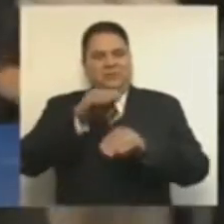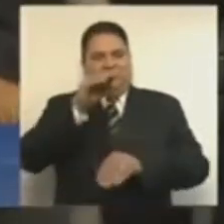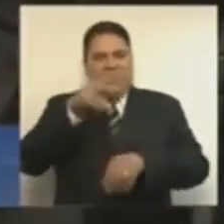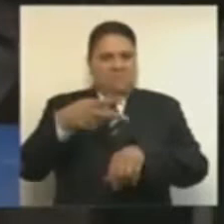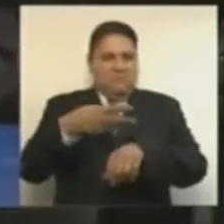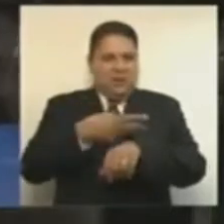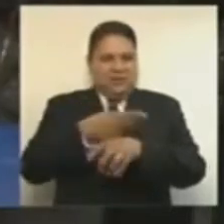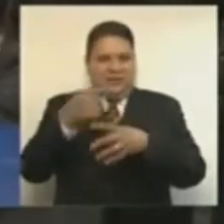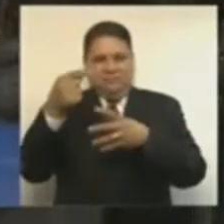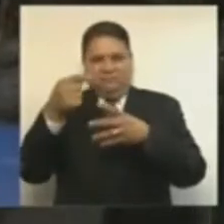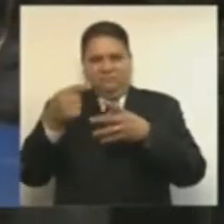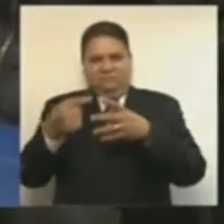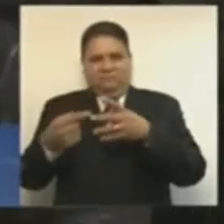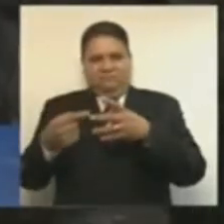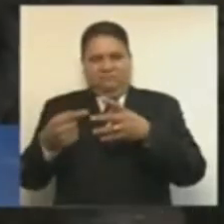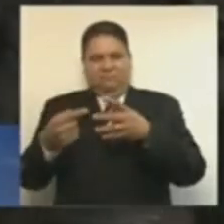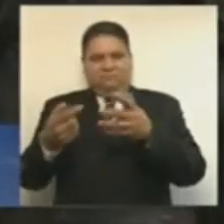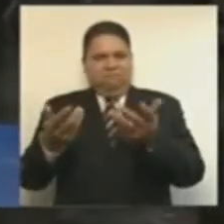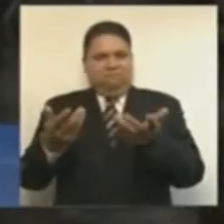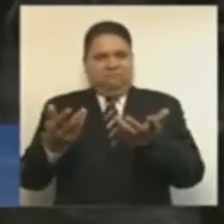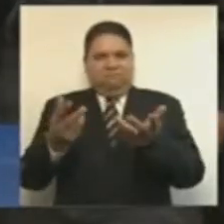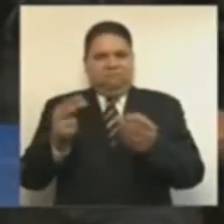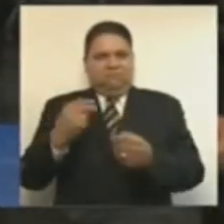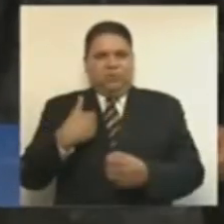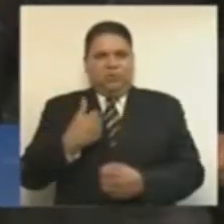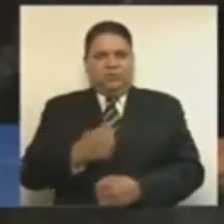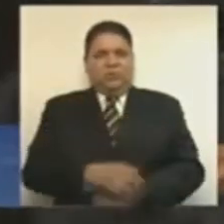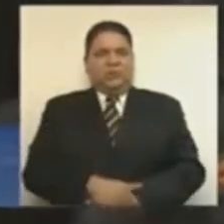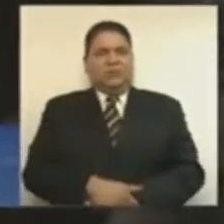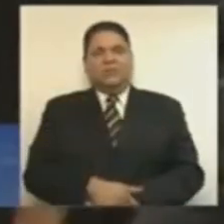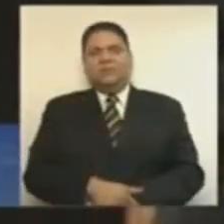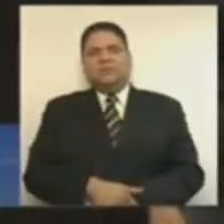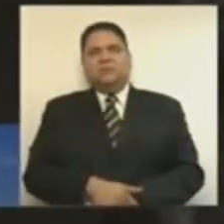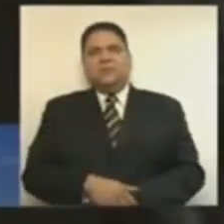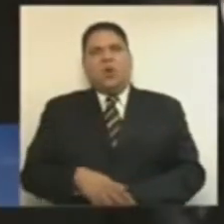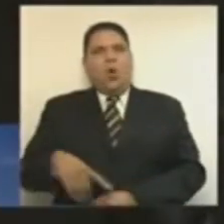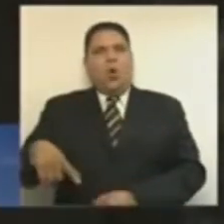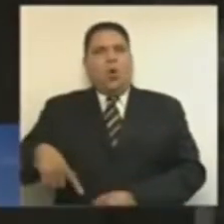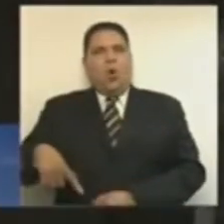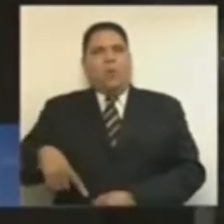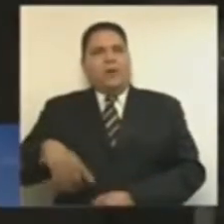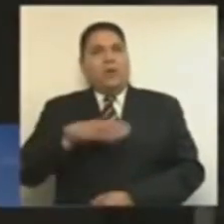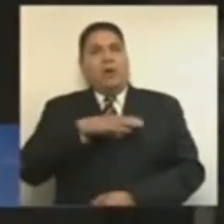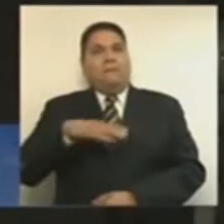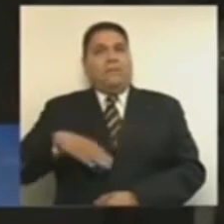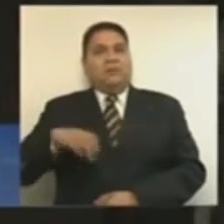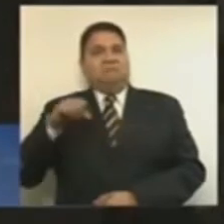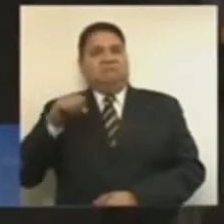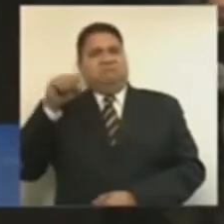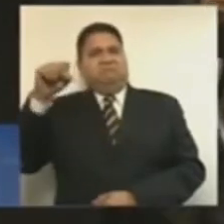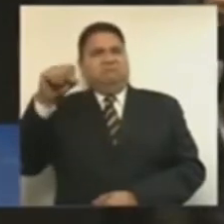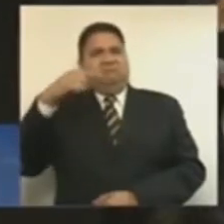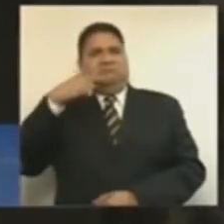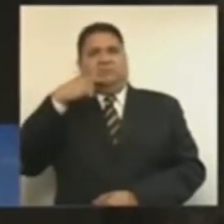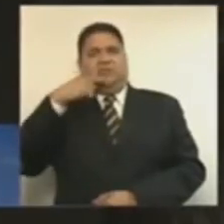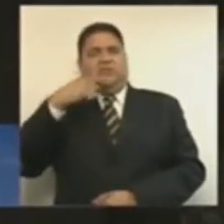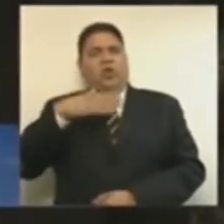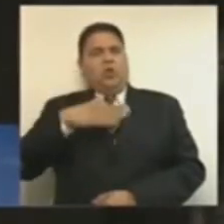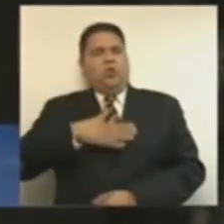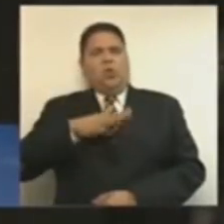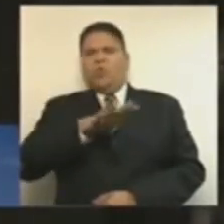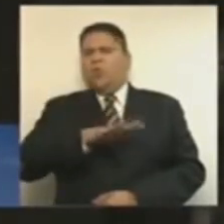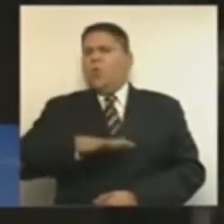Un gobierno que se postula como el defensor de las